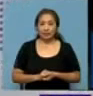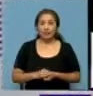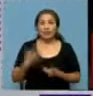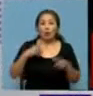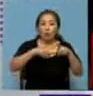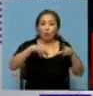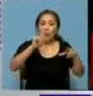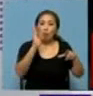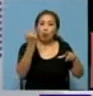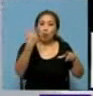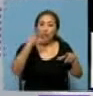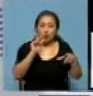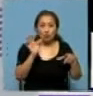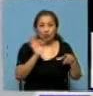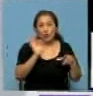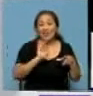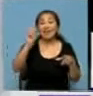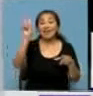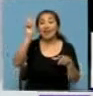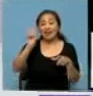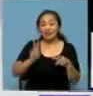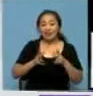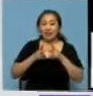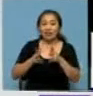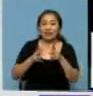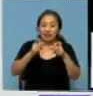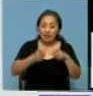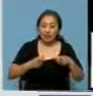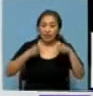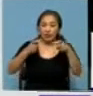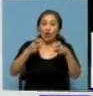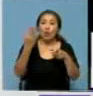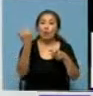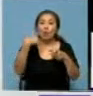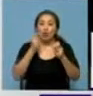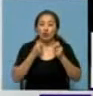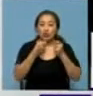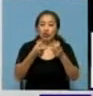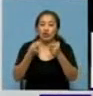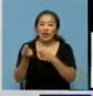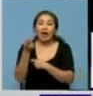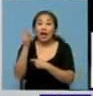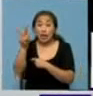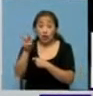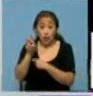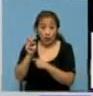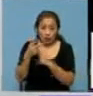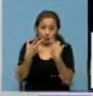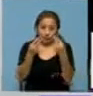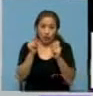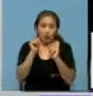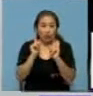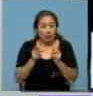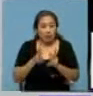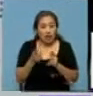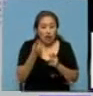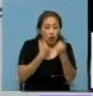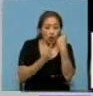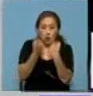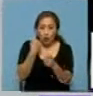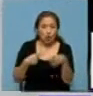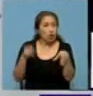sin bono. Desde ANSES confirman que no se otorgará bono de fin de año para el sector de los jubilados y a la vez